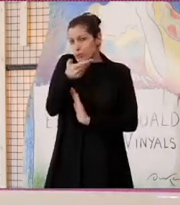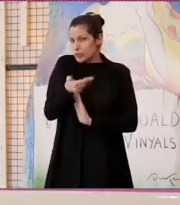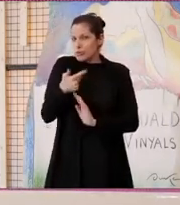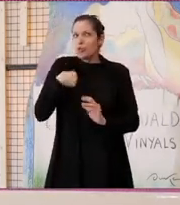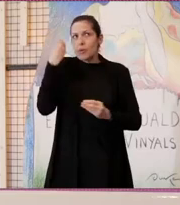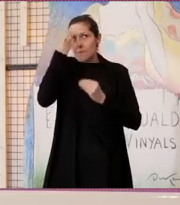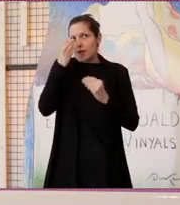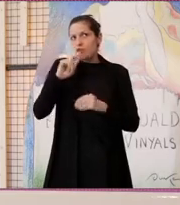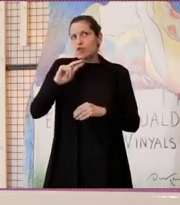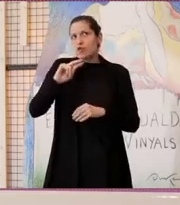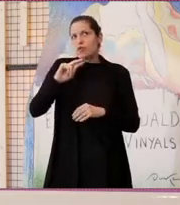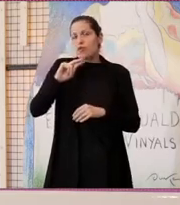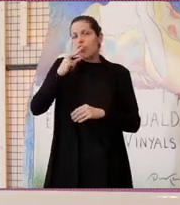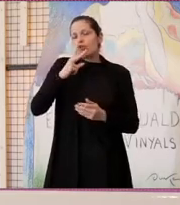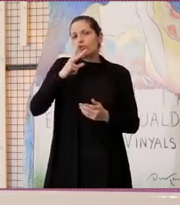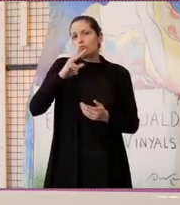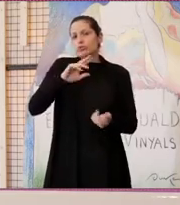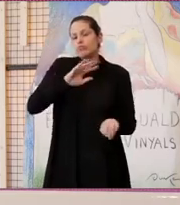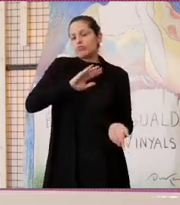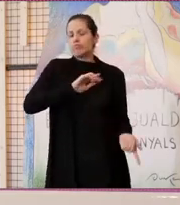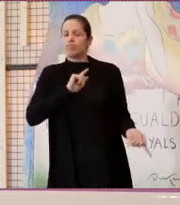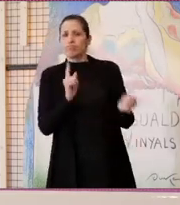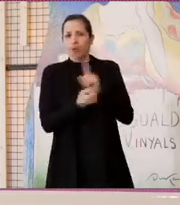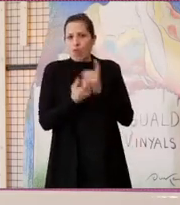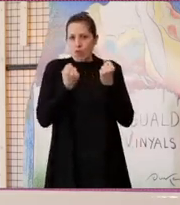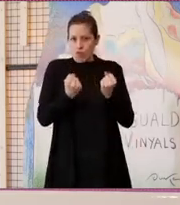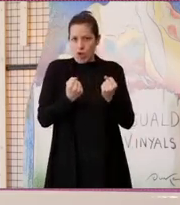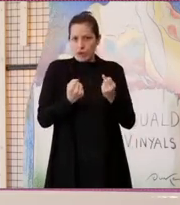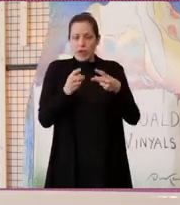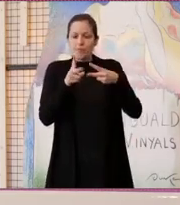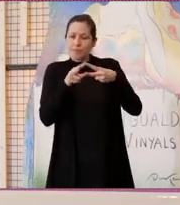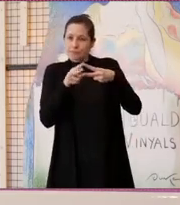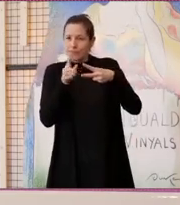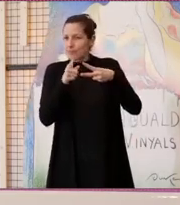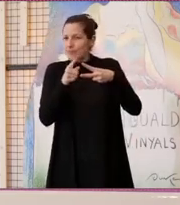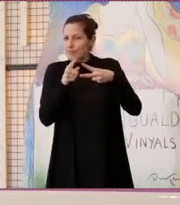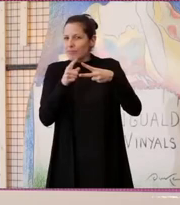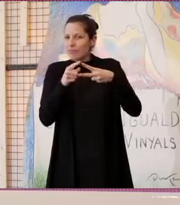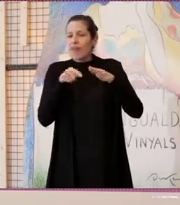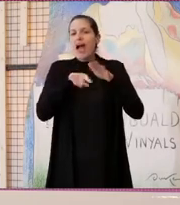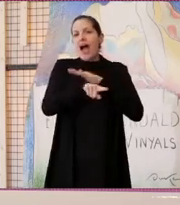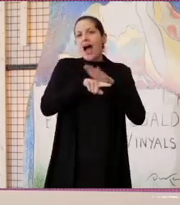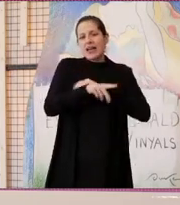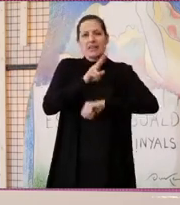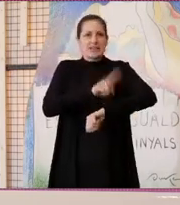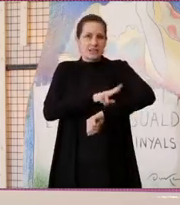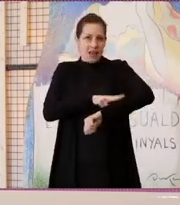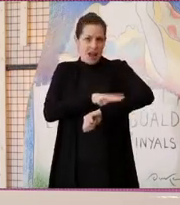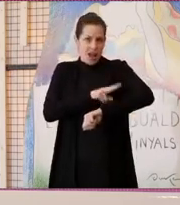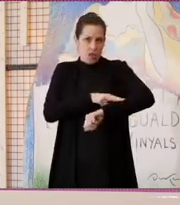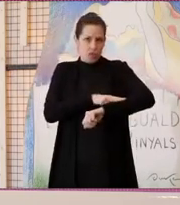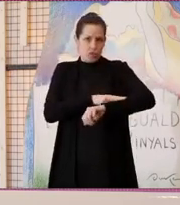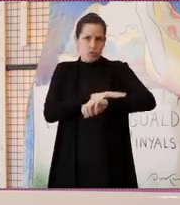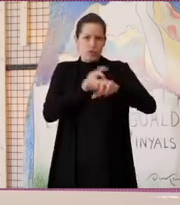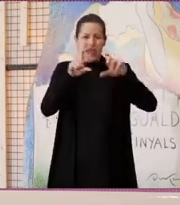parecen que quizá las más transformadoras una hemos creado los agentes delegados y delegadas de igualdad en las empresas